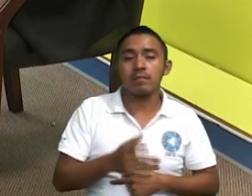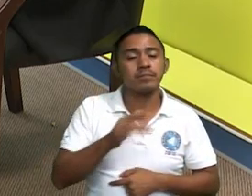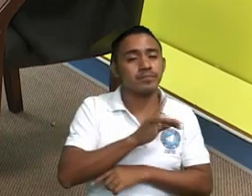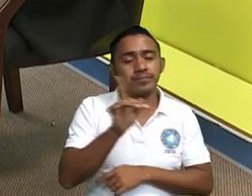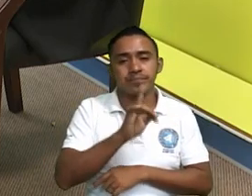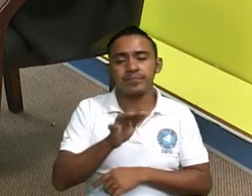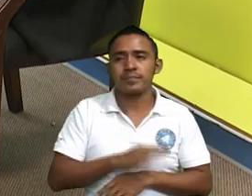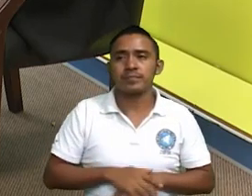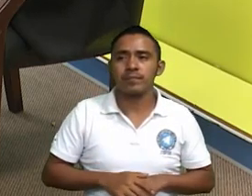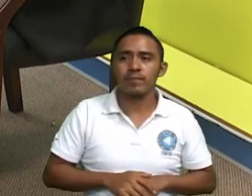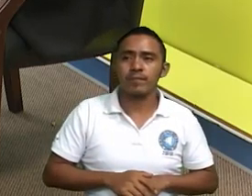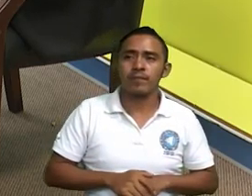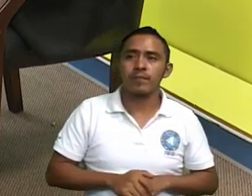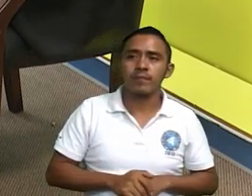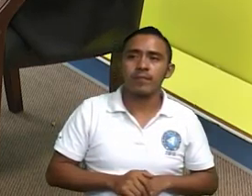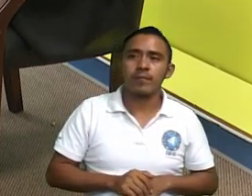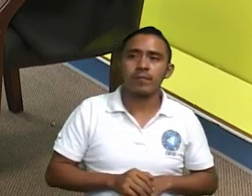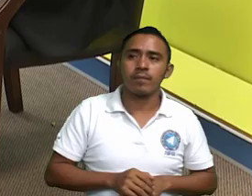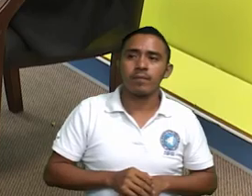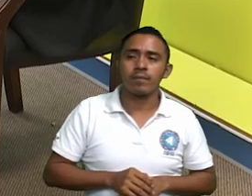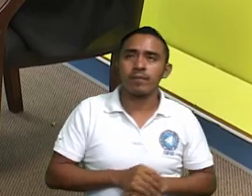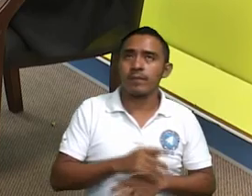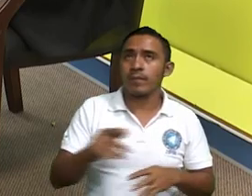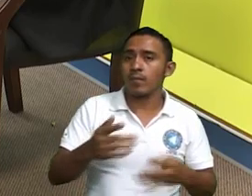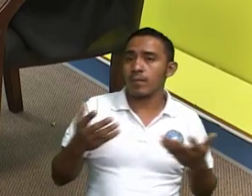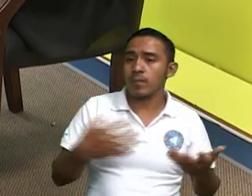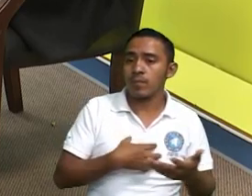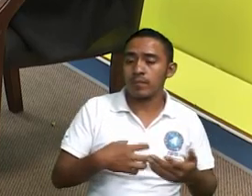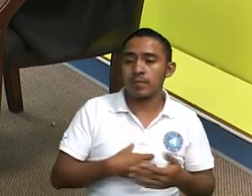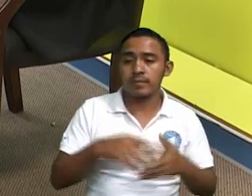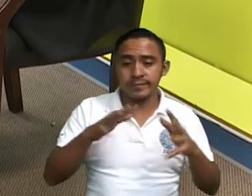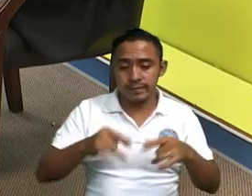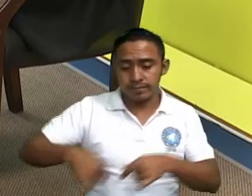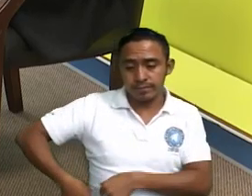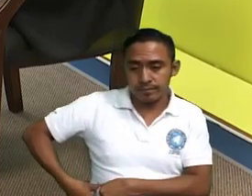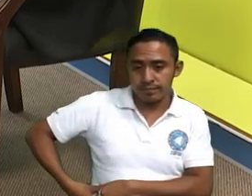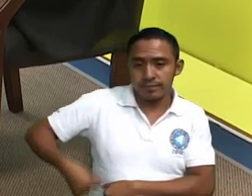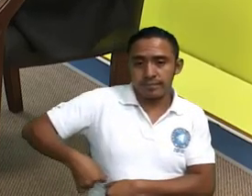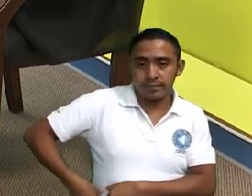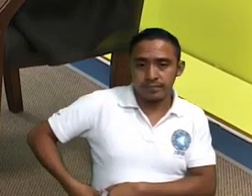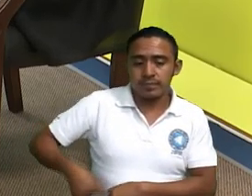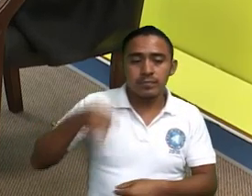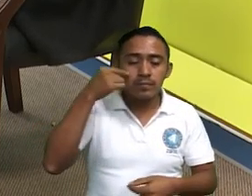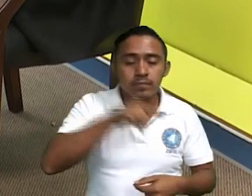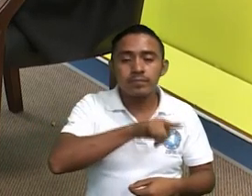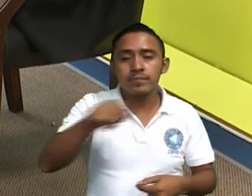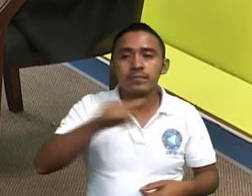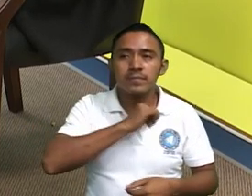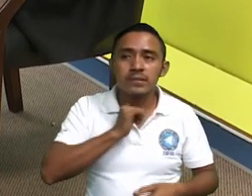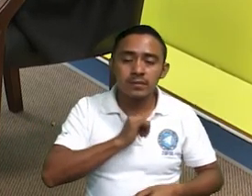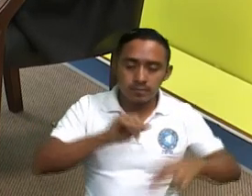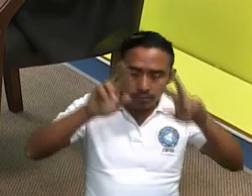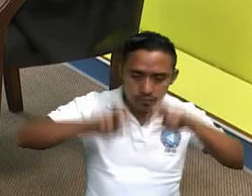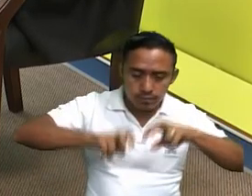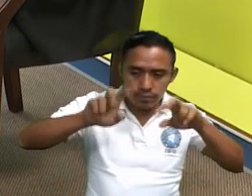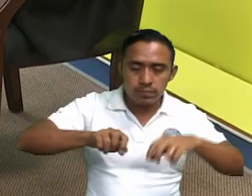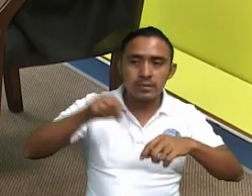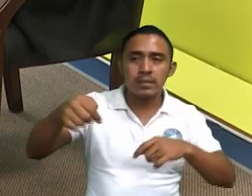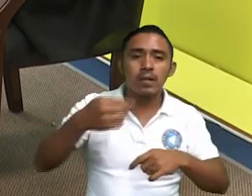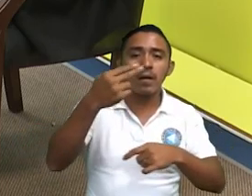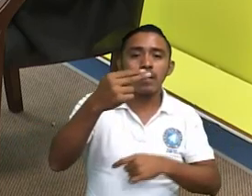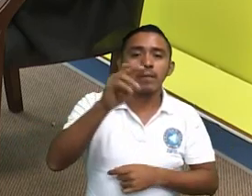Cuando ya hablamos de lo que nos da el tipo de cálculo es cuando sacamos los cálculos y los mandamos al estudio histopatológico. Entonces el patólogo nos